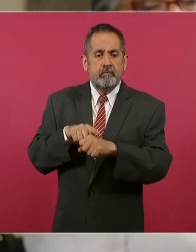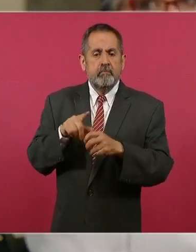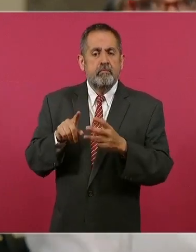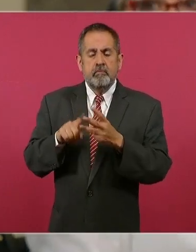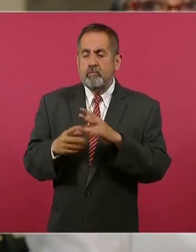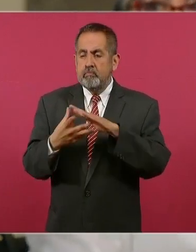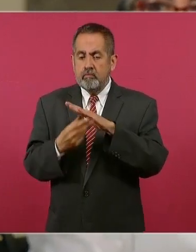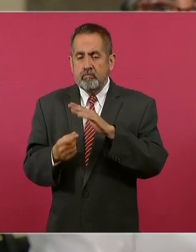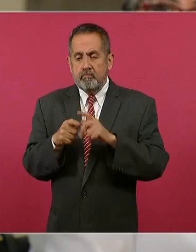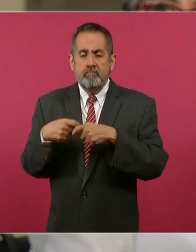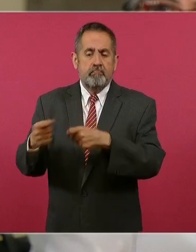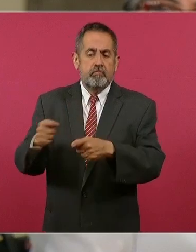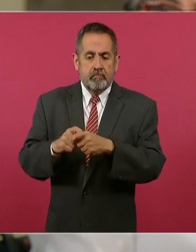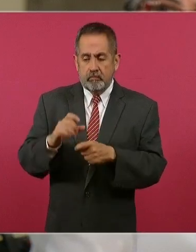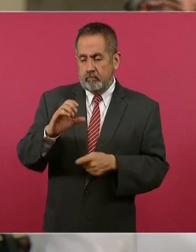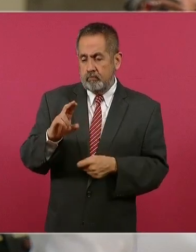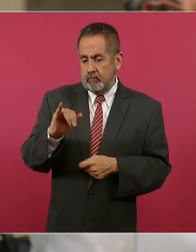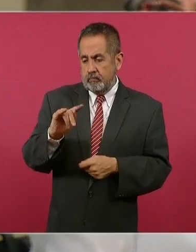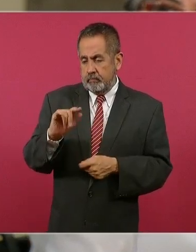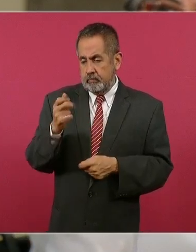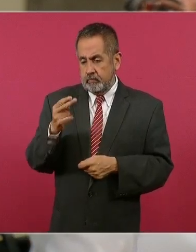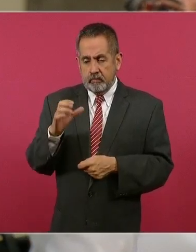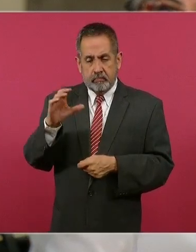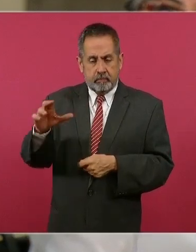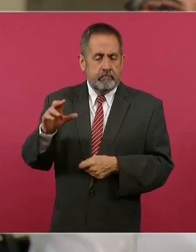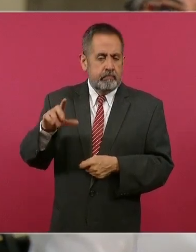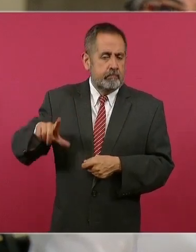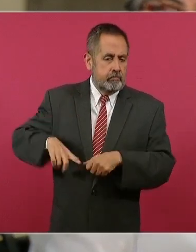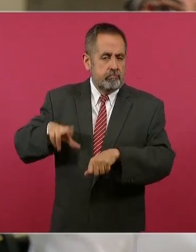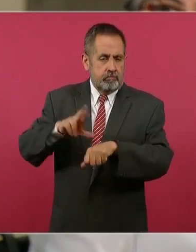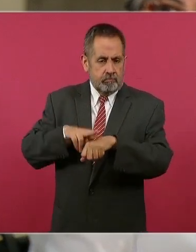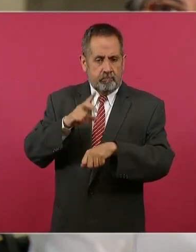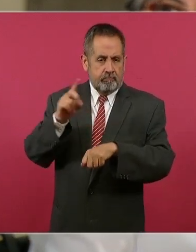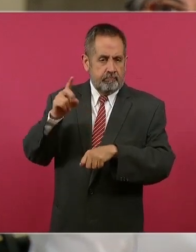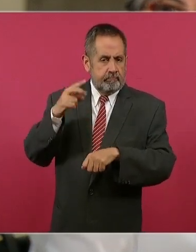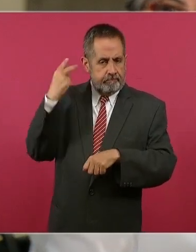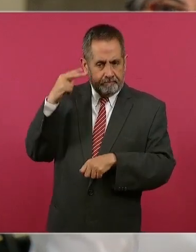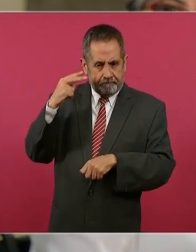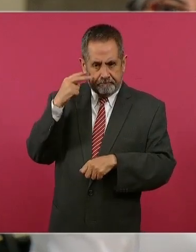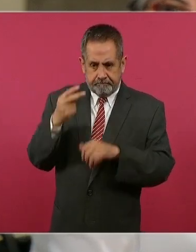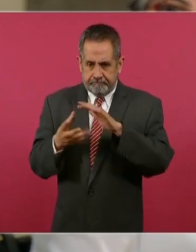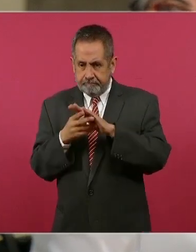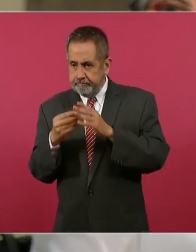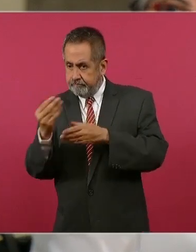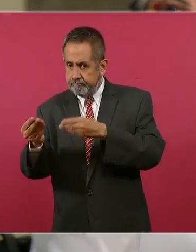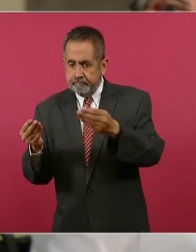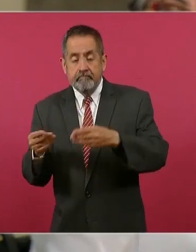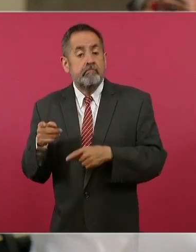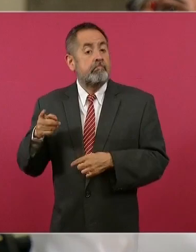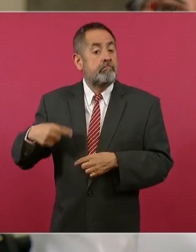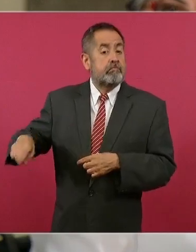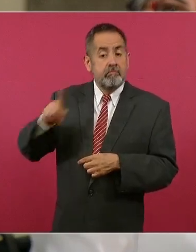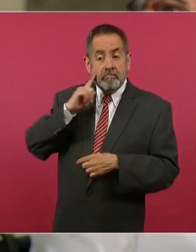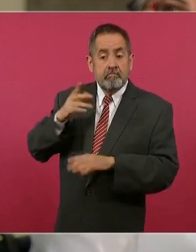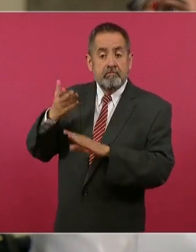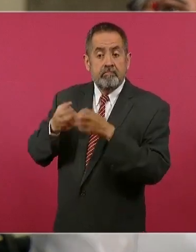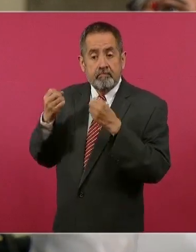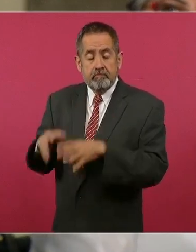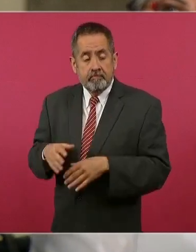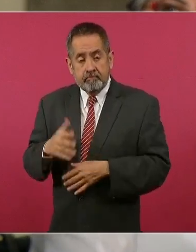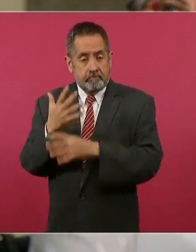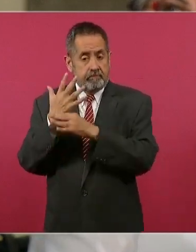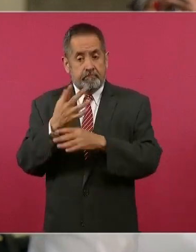y copia para el ingeniero Cuitlagua García Jiménez, gobernador de Veracruz. Las afectadas están